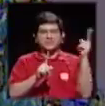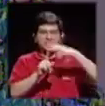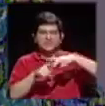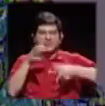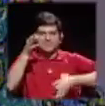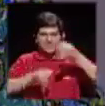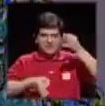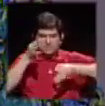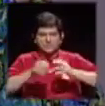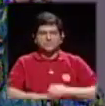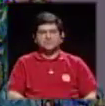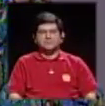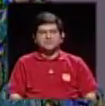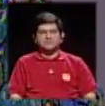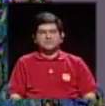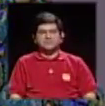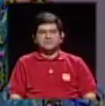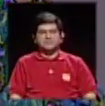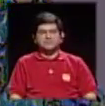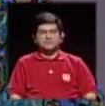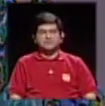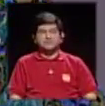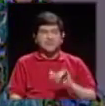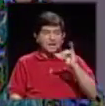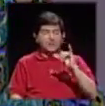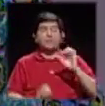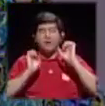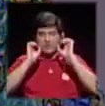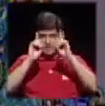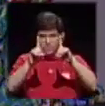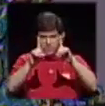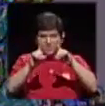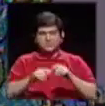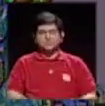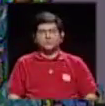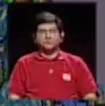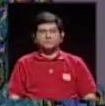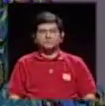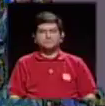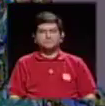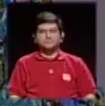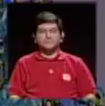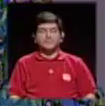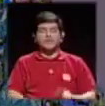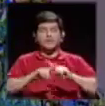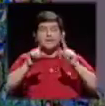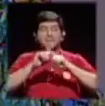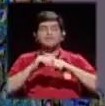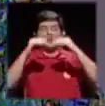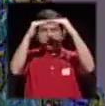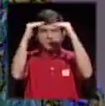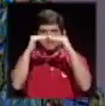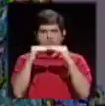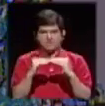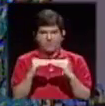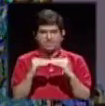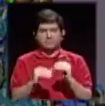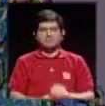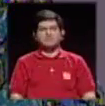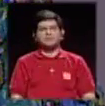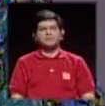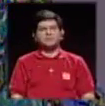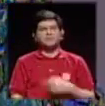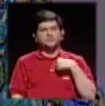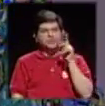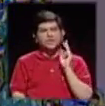justicia, tanto desde la misma educación y a diferente nivel, ¿verdad? Entonces yo daría